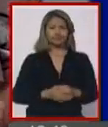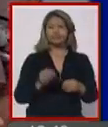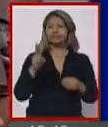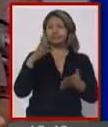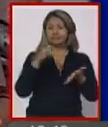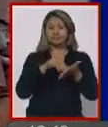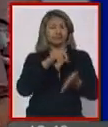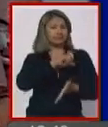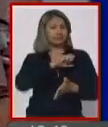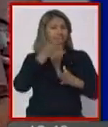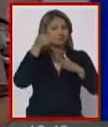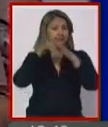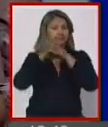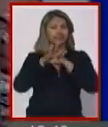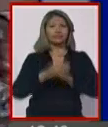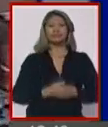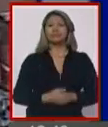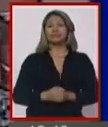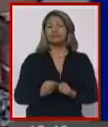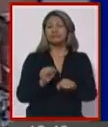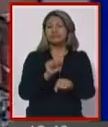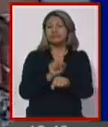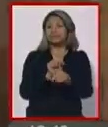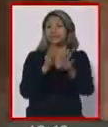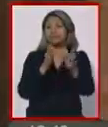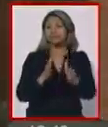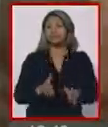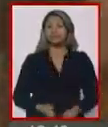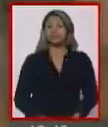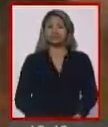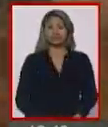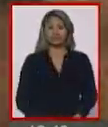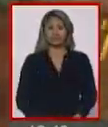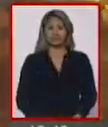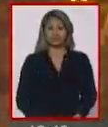más de 2.000 policías que ingresaron al penal con reos.